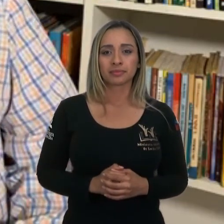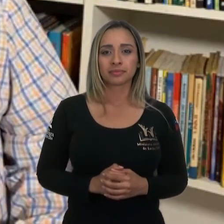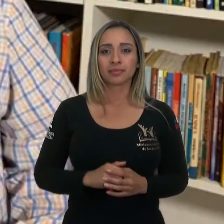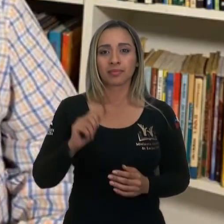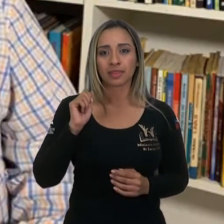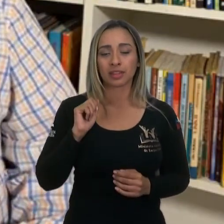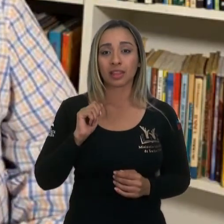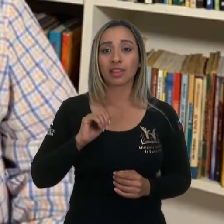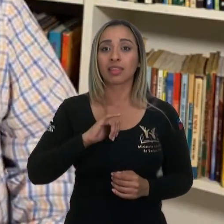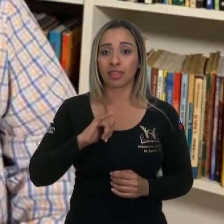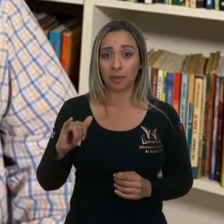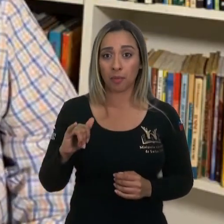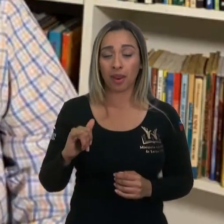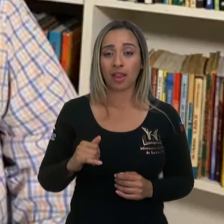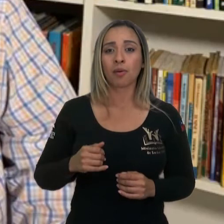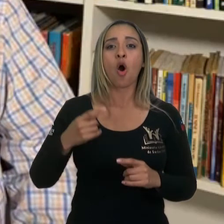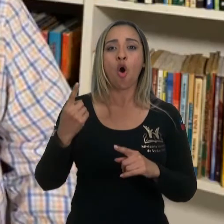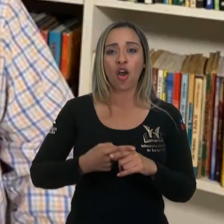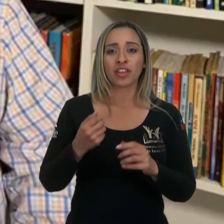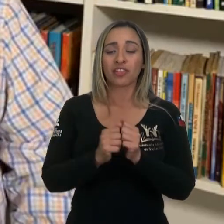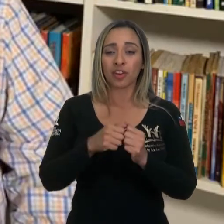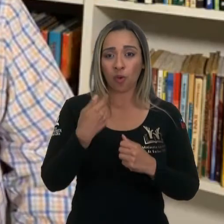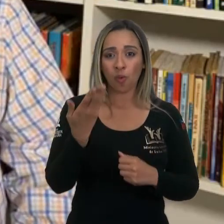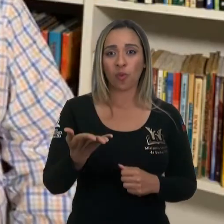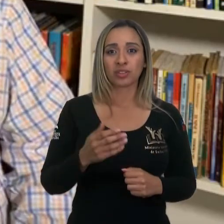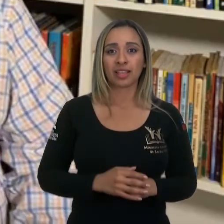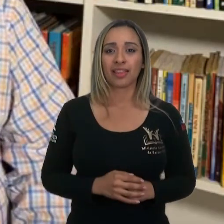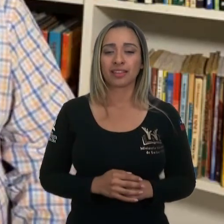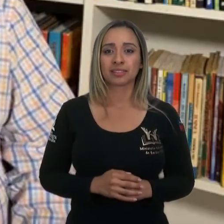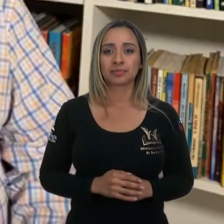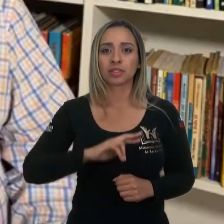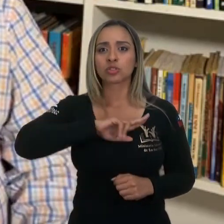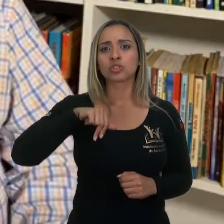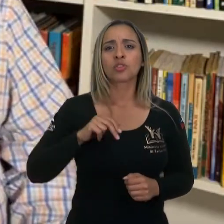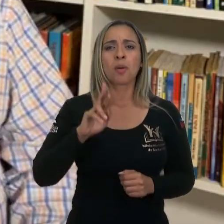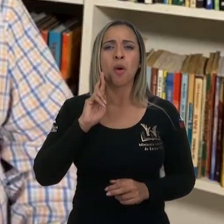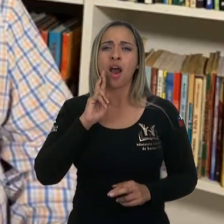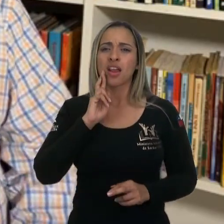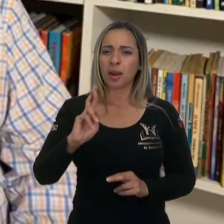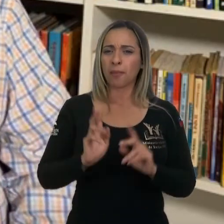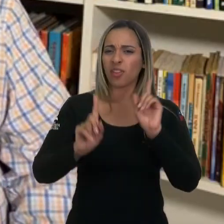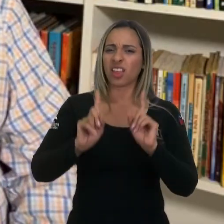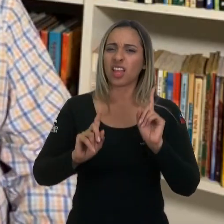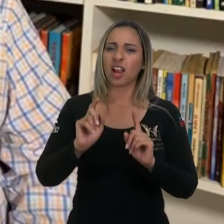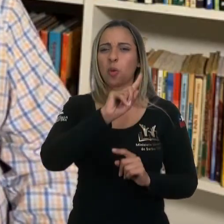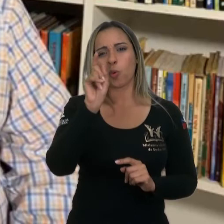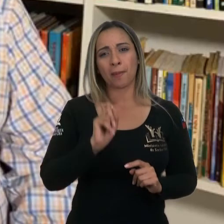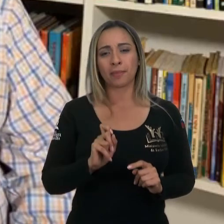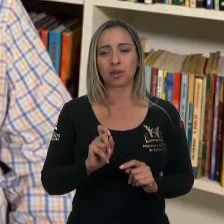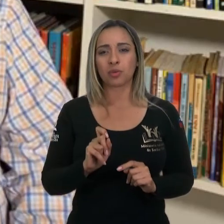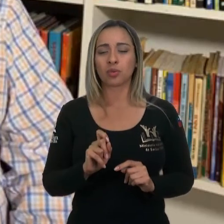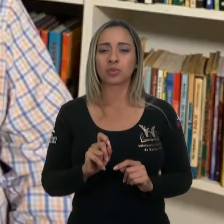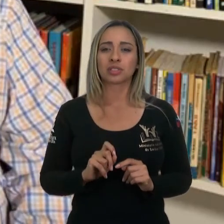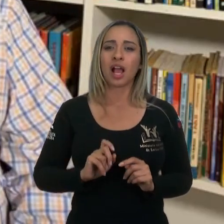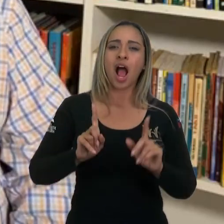El jueves estaremos nuevamente con ustedes, queridos. Responderemos algunas preguntas que el público está haciendo. Comentaremos algunos